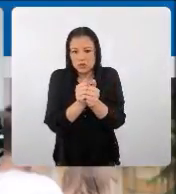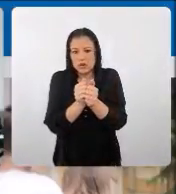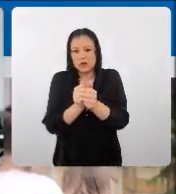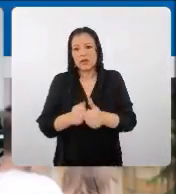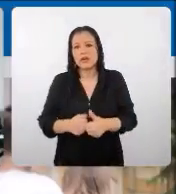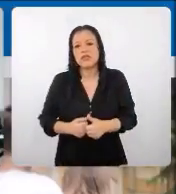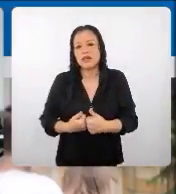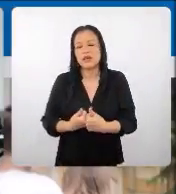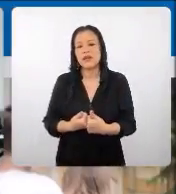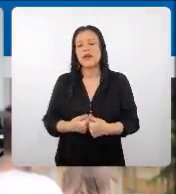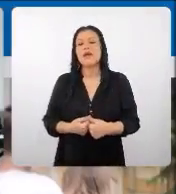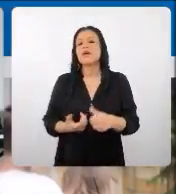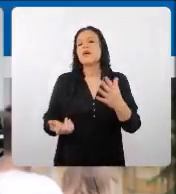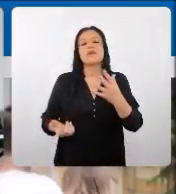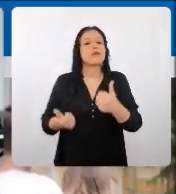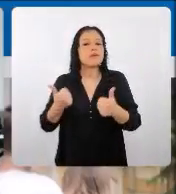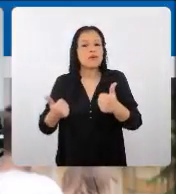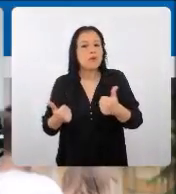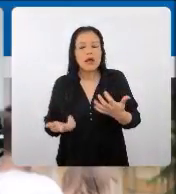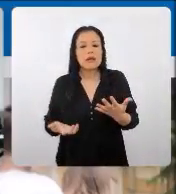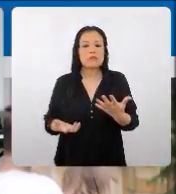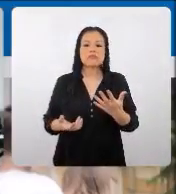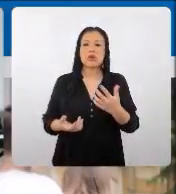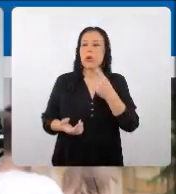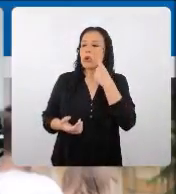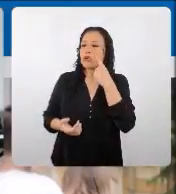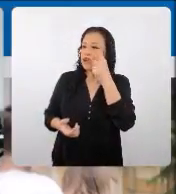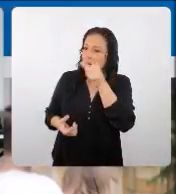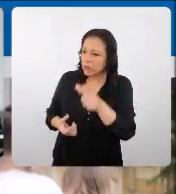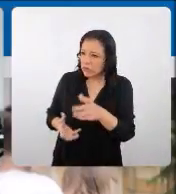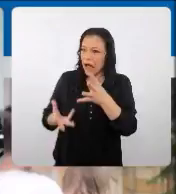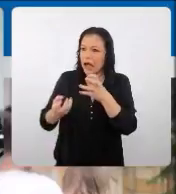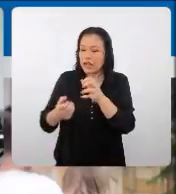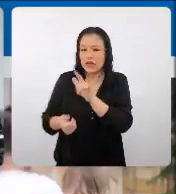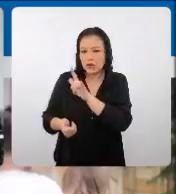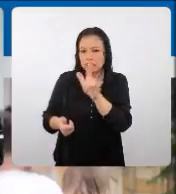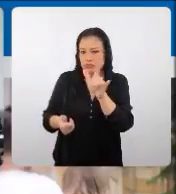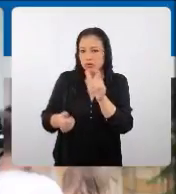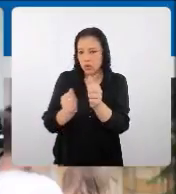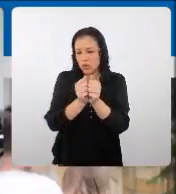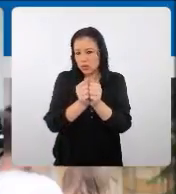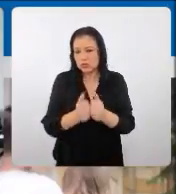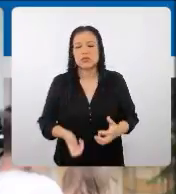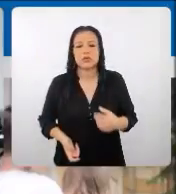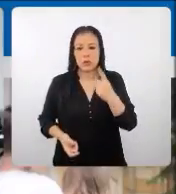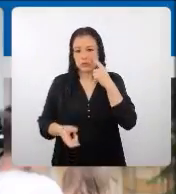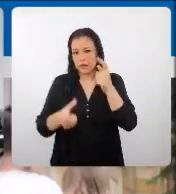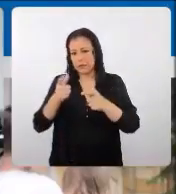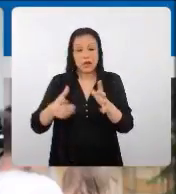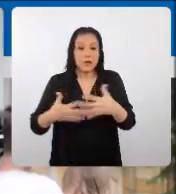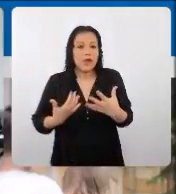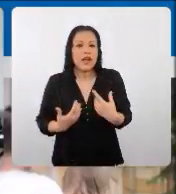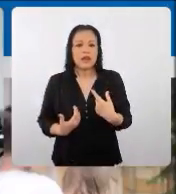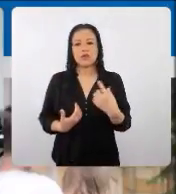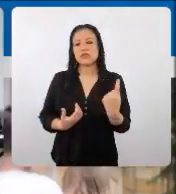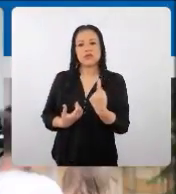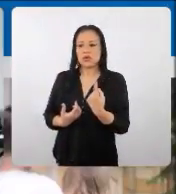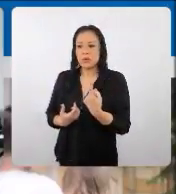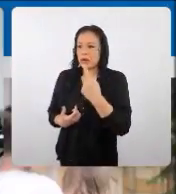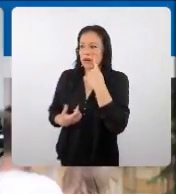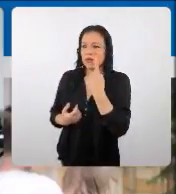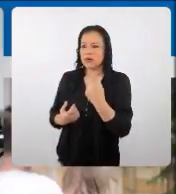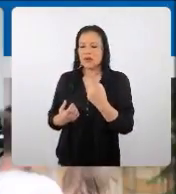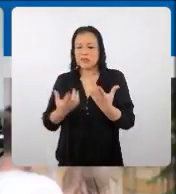sea por ello. Cuando uno viaja solo, generalmente conoce a otras personas, se acerca a otras personas. No podría estar solo o